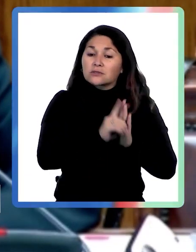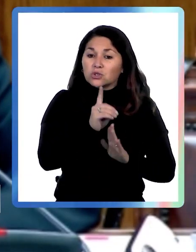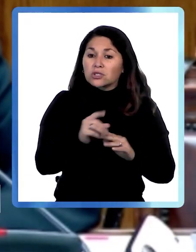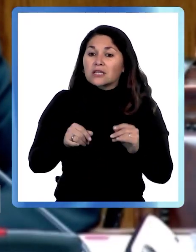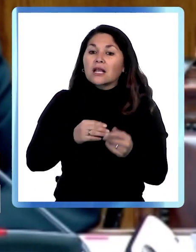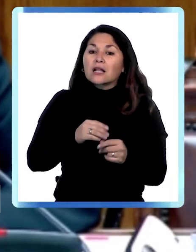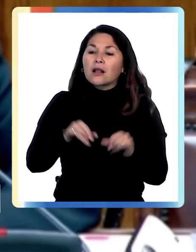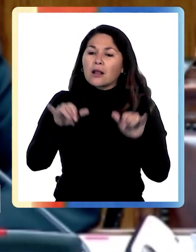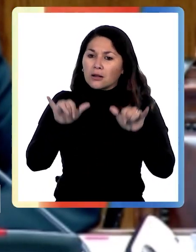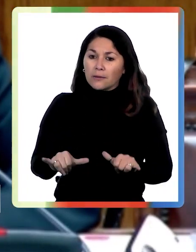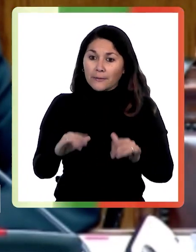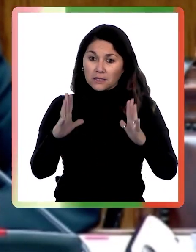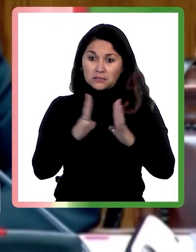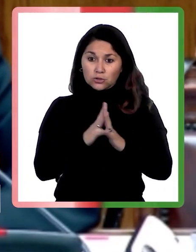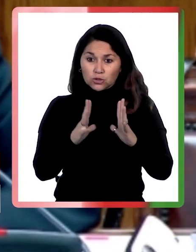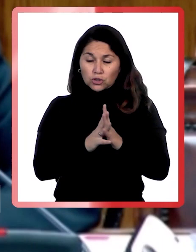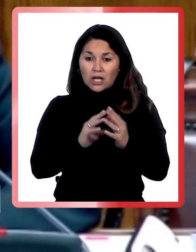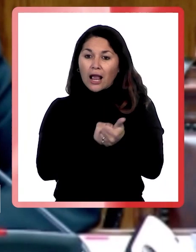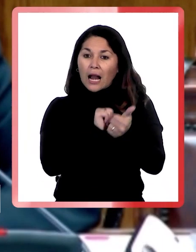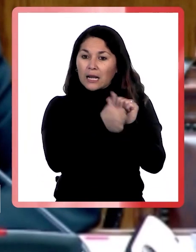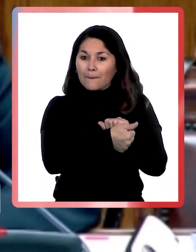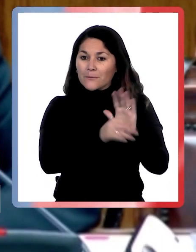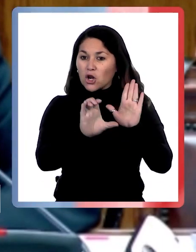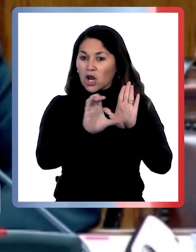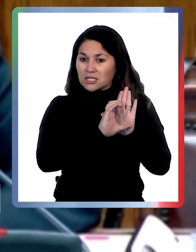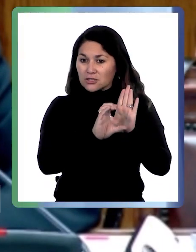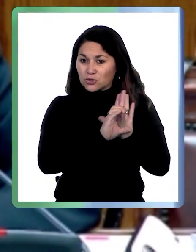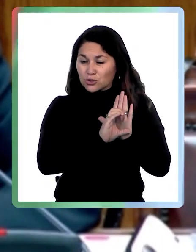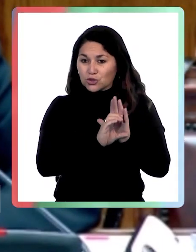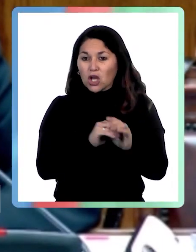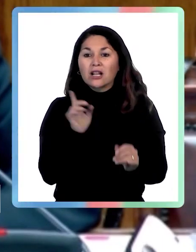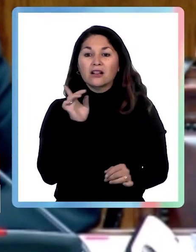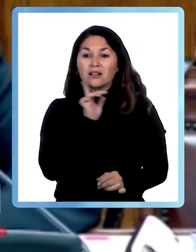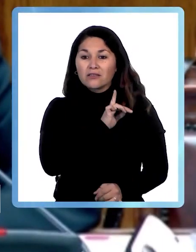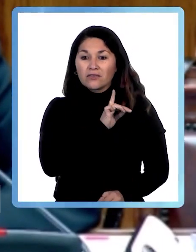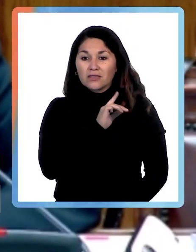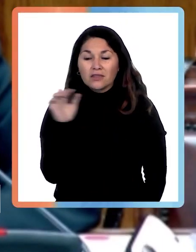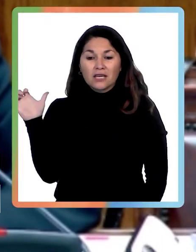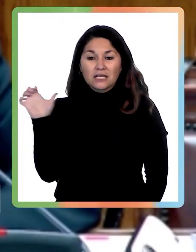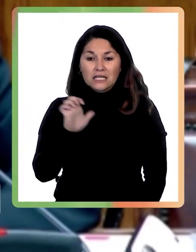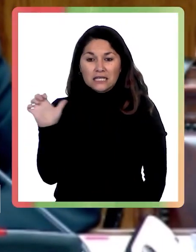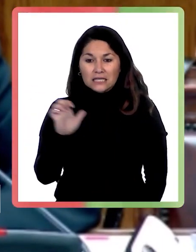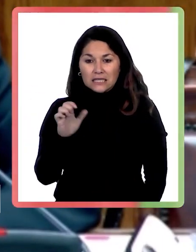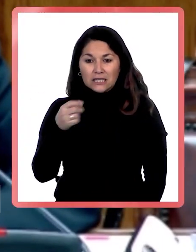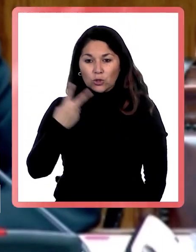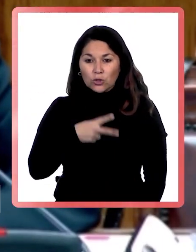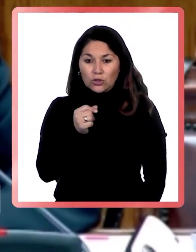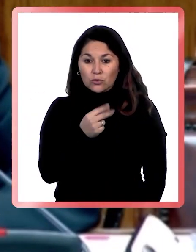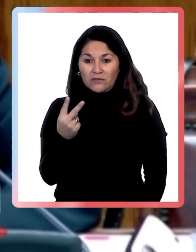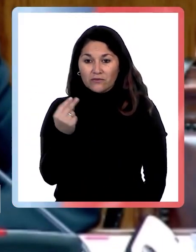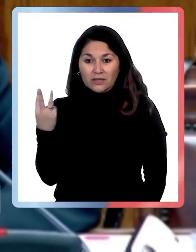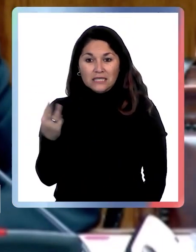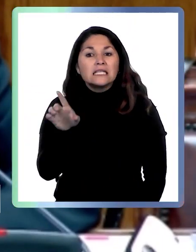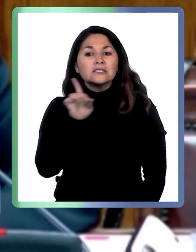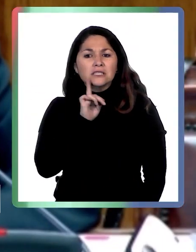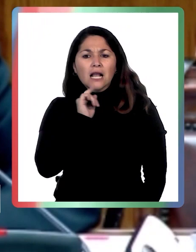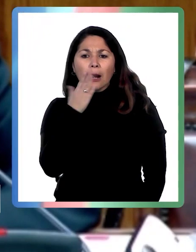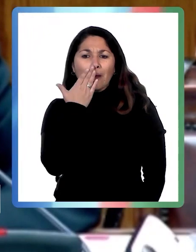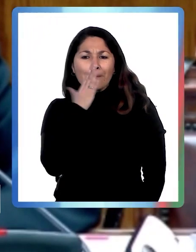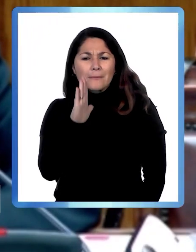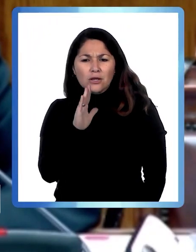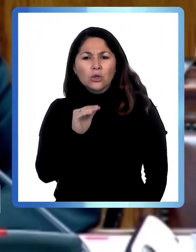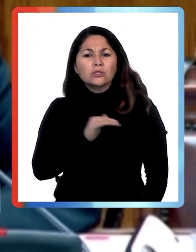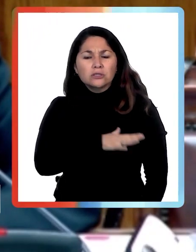esta presencia a partir de la Reforma constitucional que se aprobó A fines de enero del año 2023 tenemos una